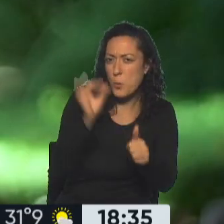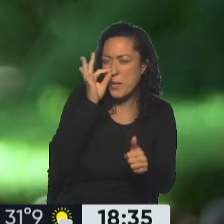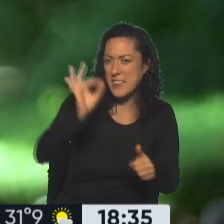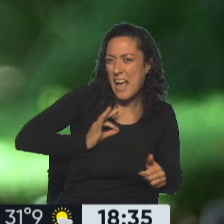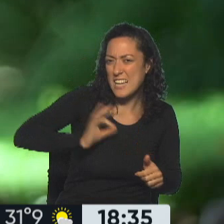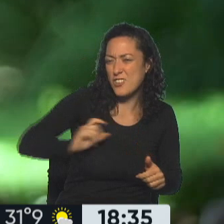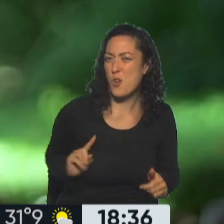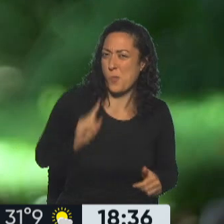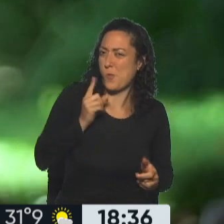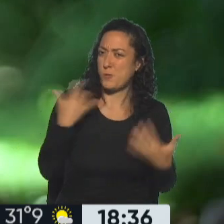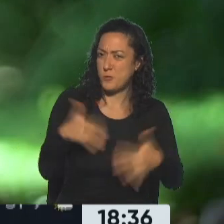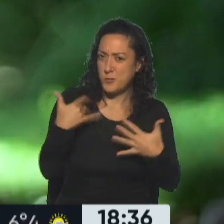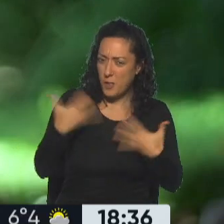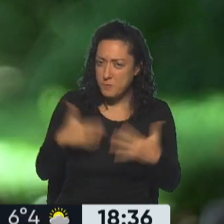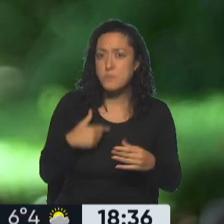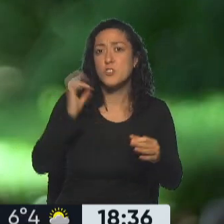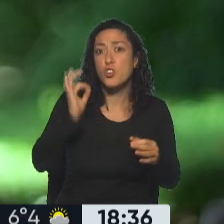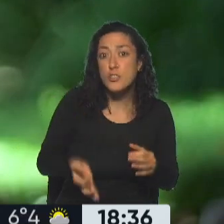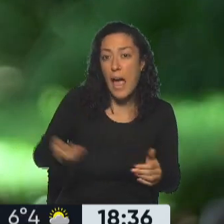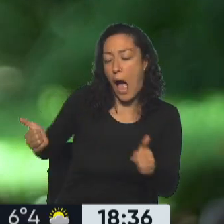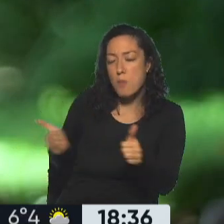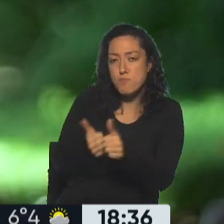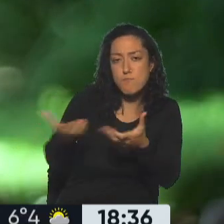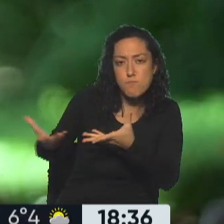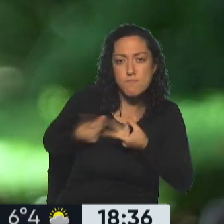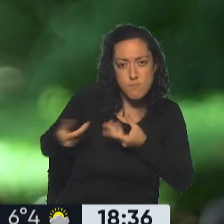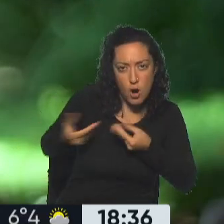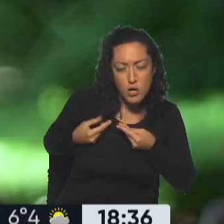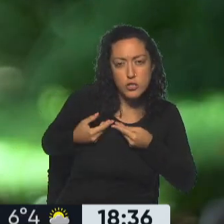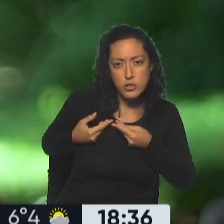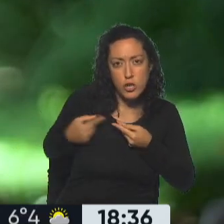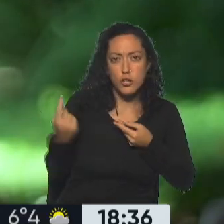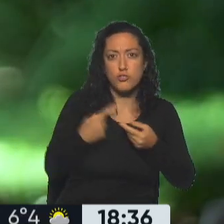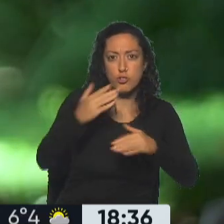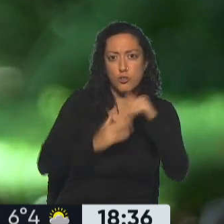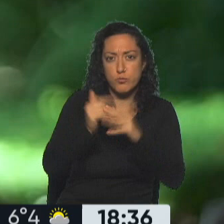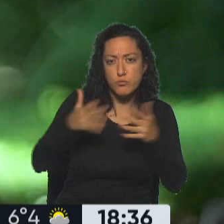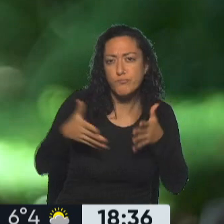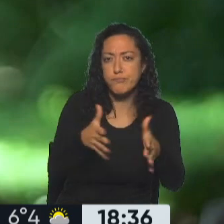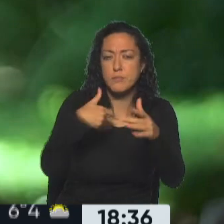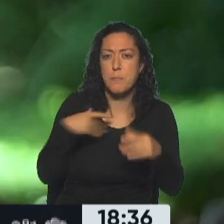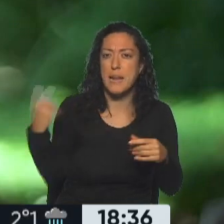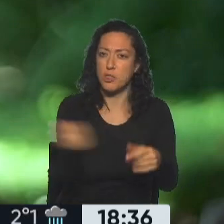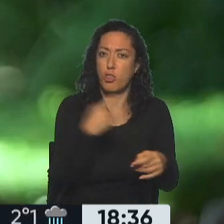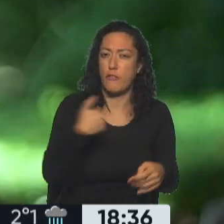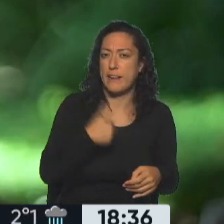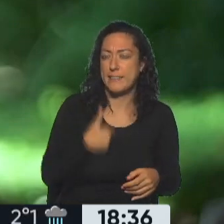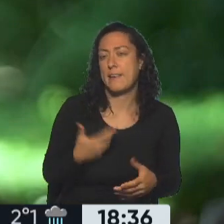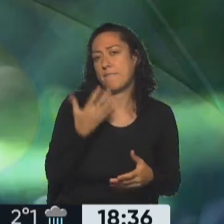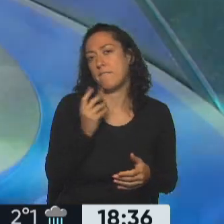juntos y saber que va a seguir acompañando en este camino que queremos construir con y para todos los